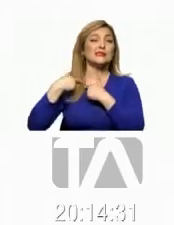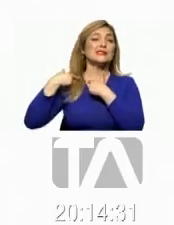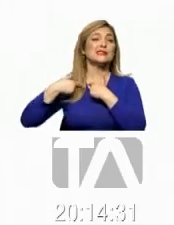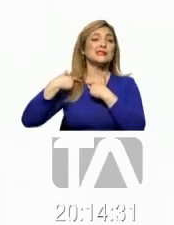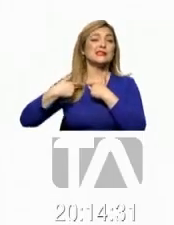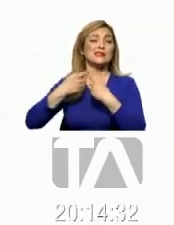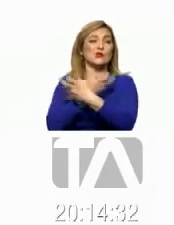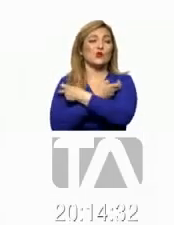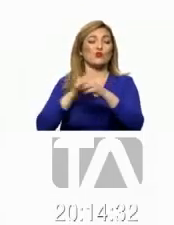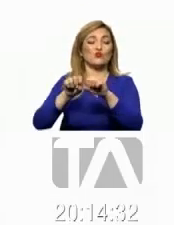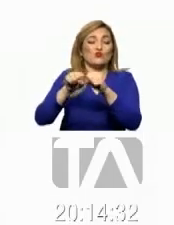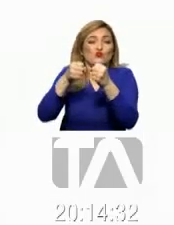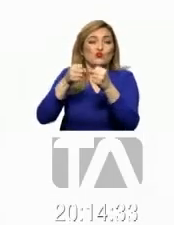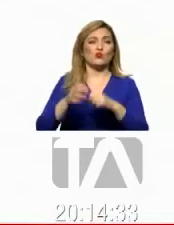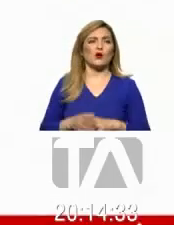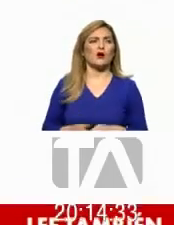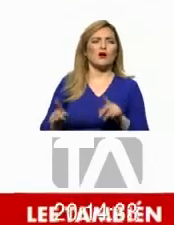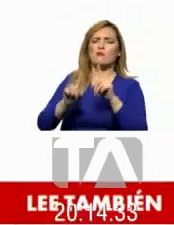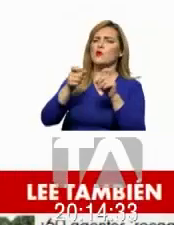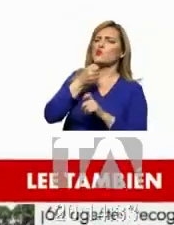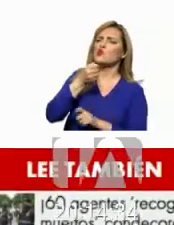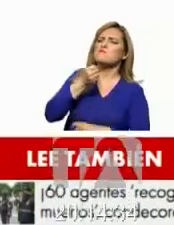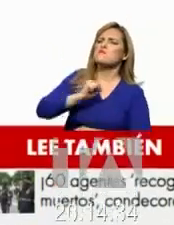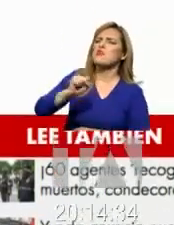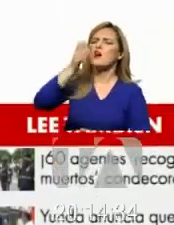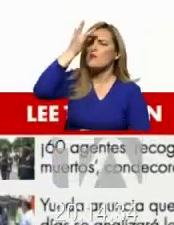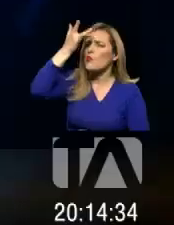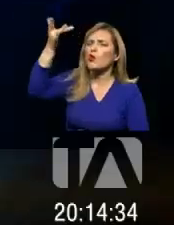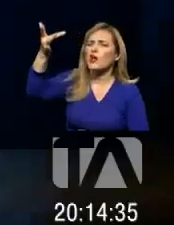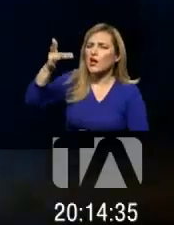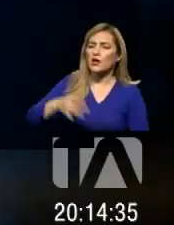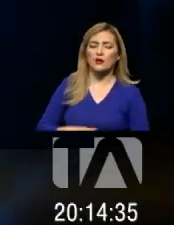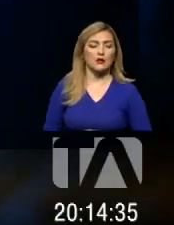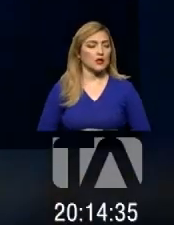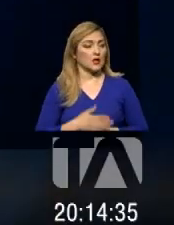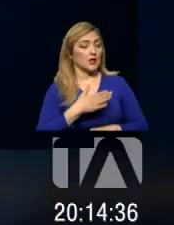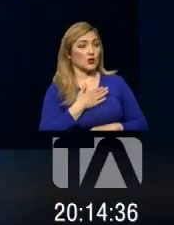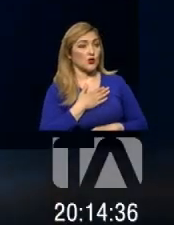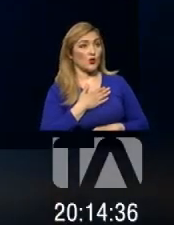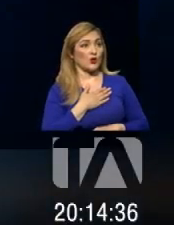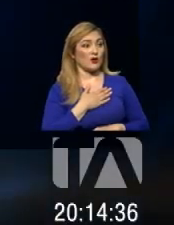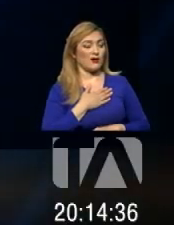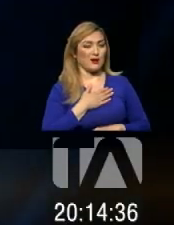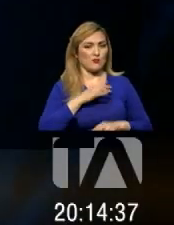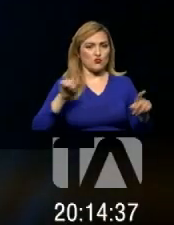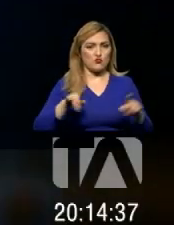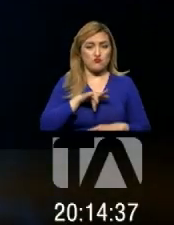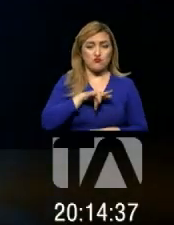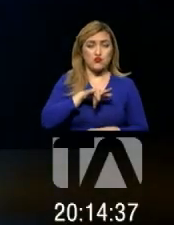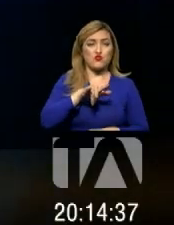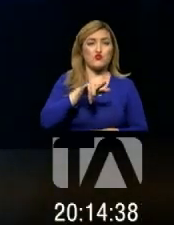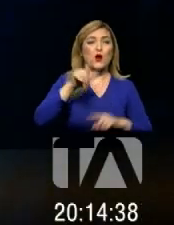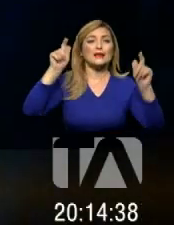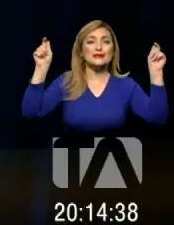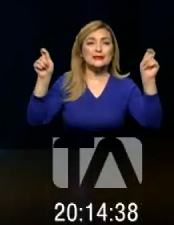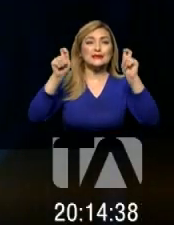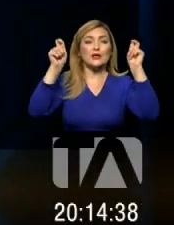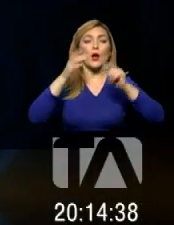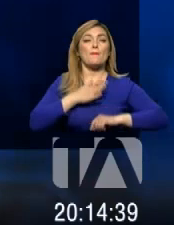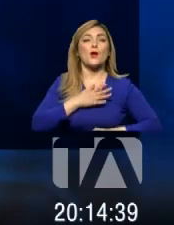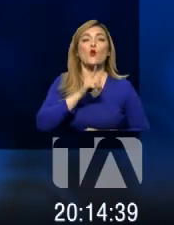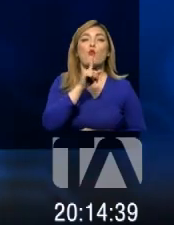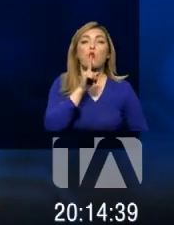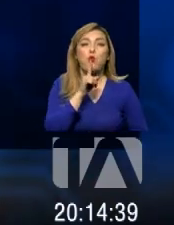fracturada. Extra preguntó a Mieles el motivo del viaje y ella respondió: jamás vimos venir el accidente, íbamos a celebrar mi